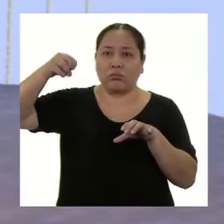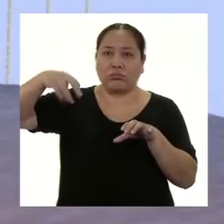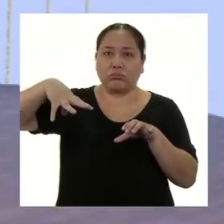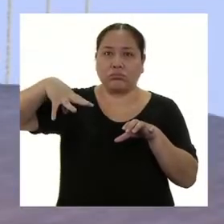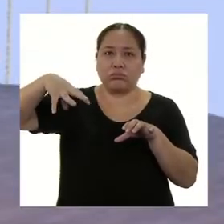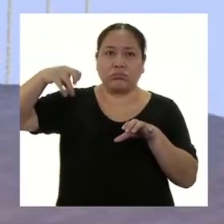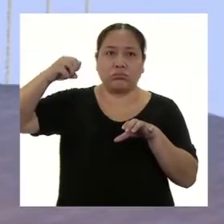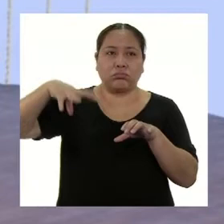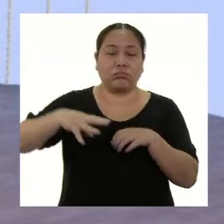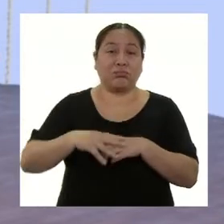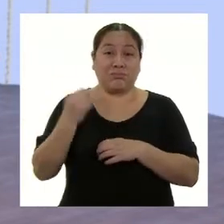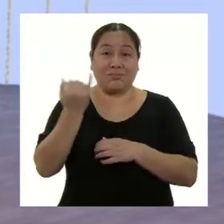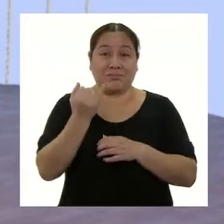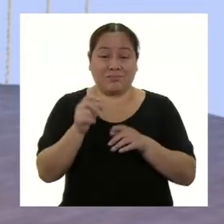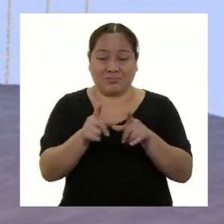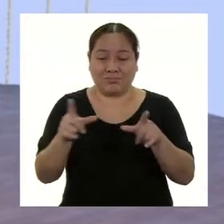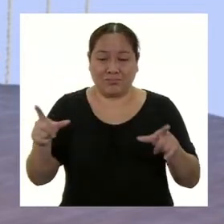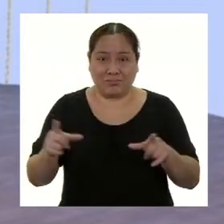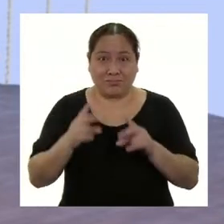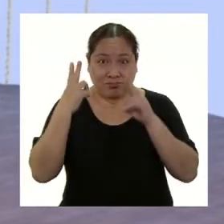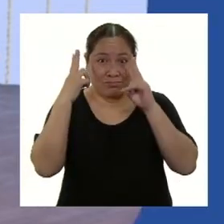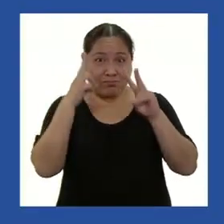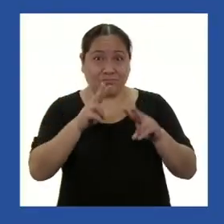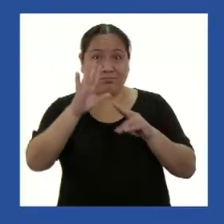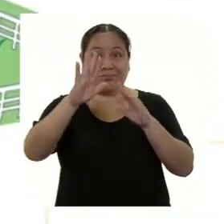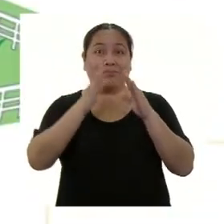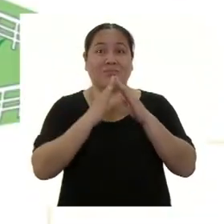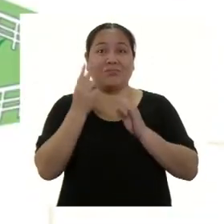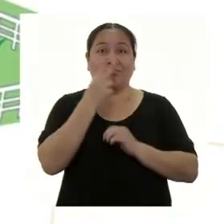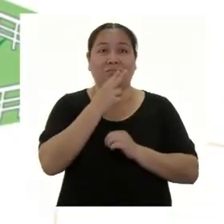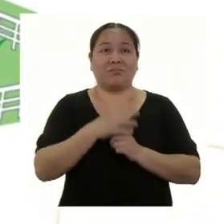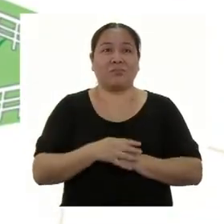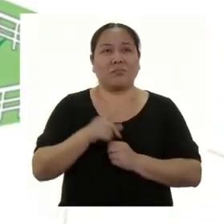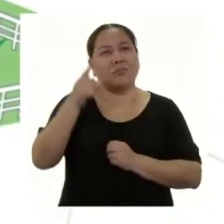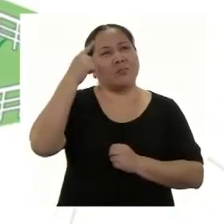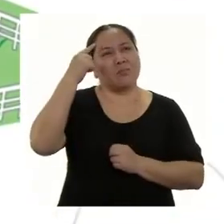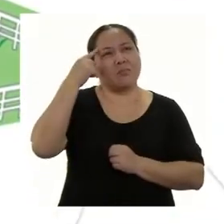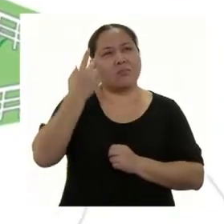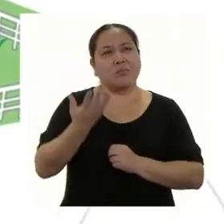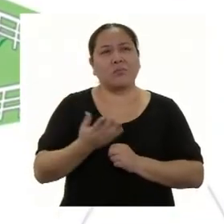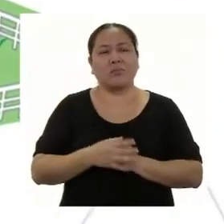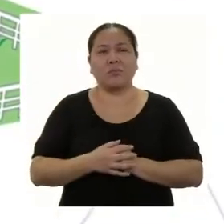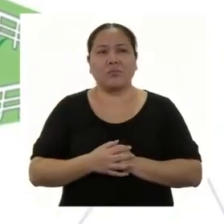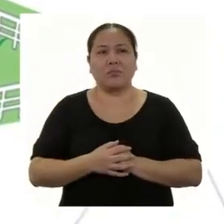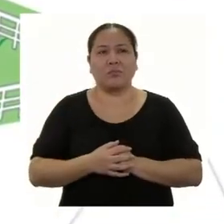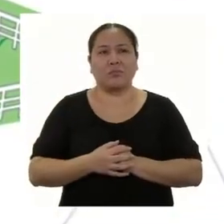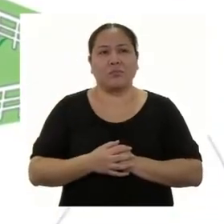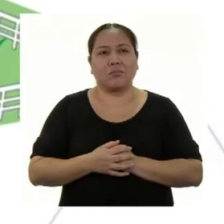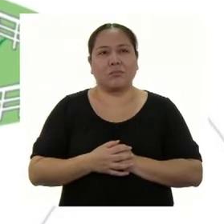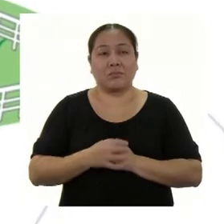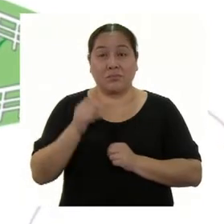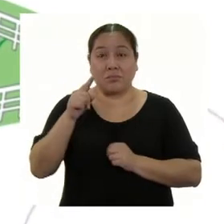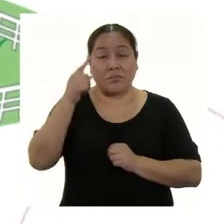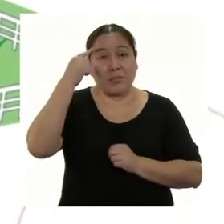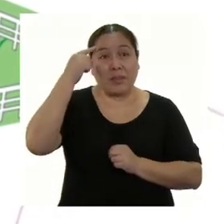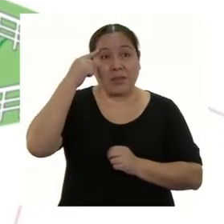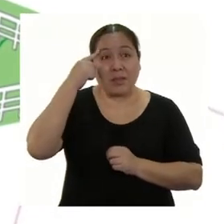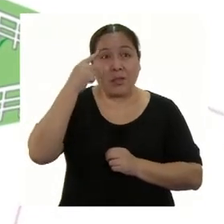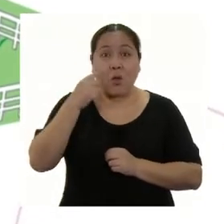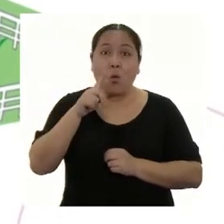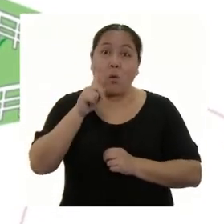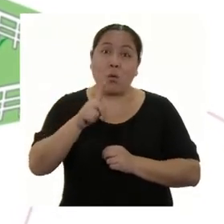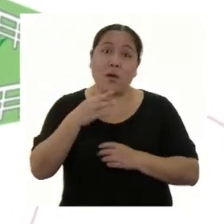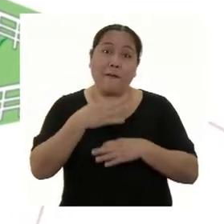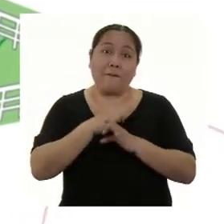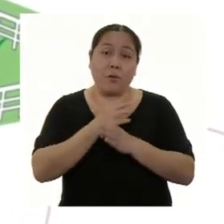Aquí tengo un dibujo del terreno. Miren todas y todos en sus casas. ¿Qué piensan ustedes, chicas y chicos? ¿Se les ocurre alguna manera de